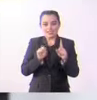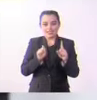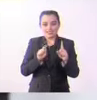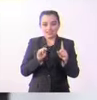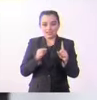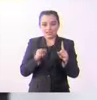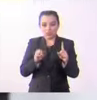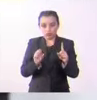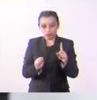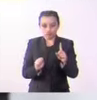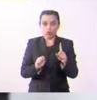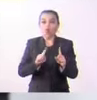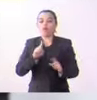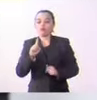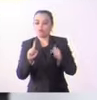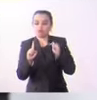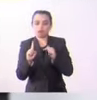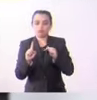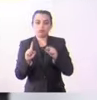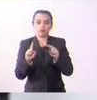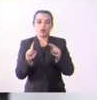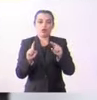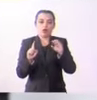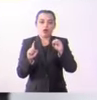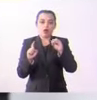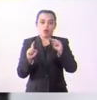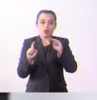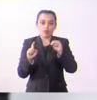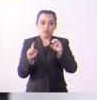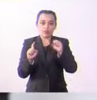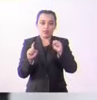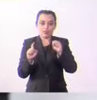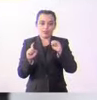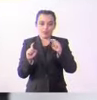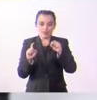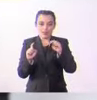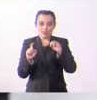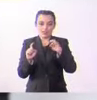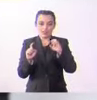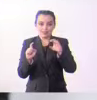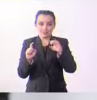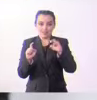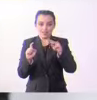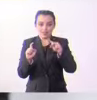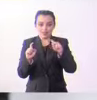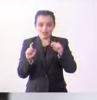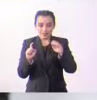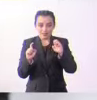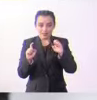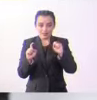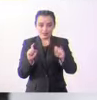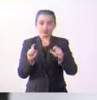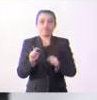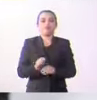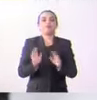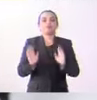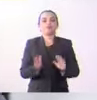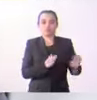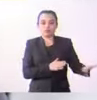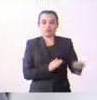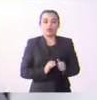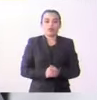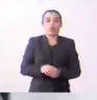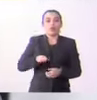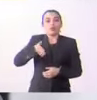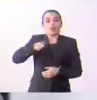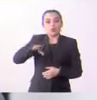característica de este tipo de cuentos es el uso que hace del espacio y del tiempo. Este espacio es descrito de manera muy